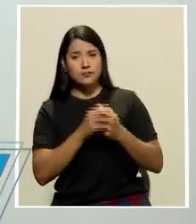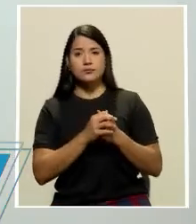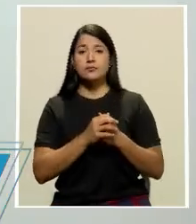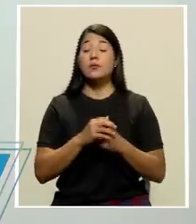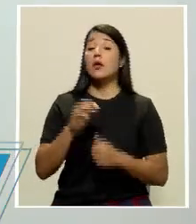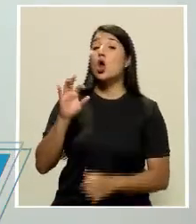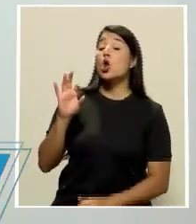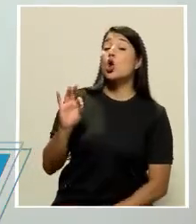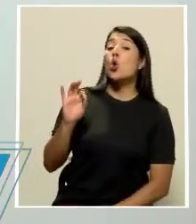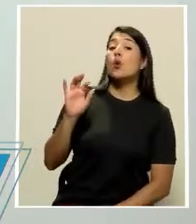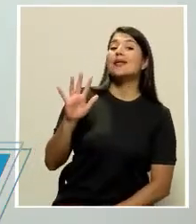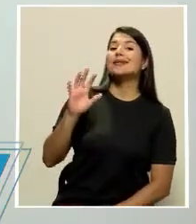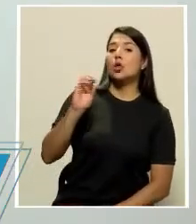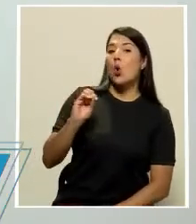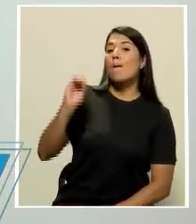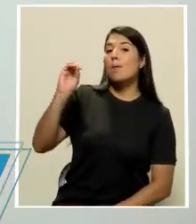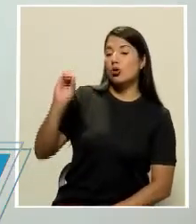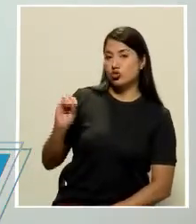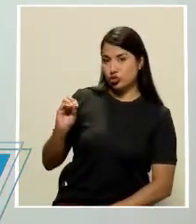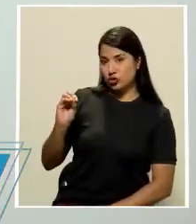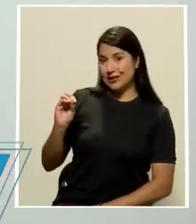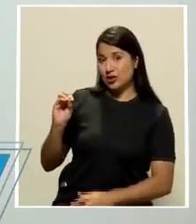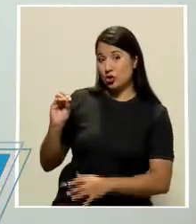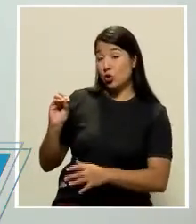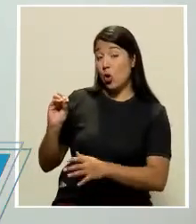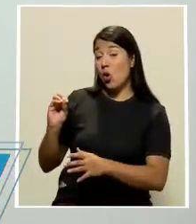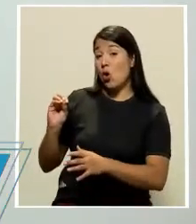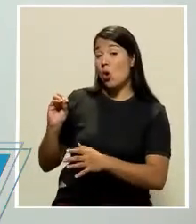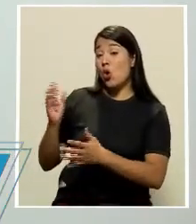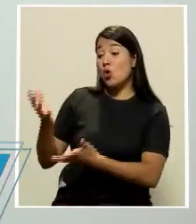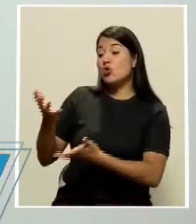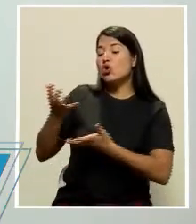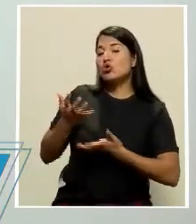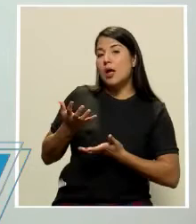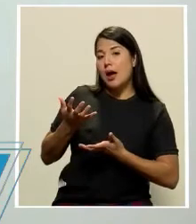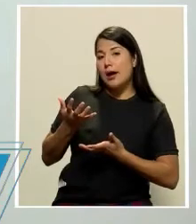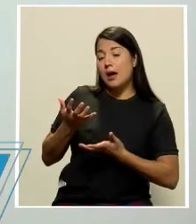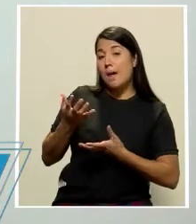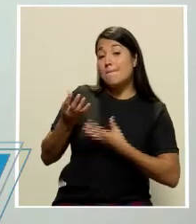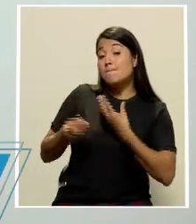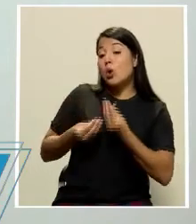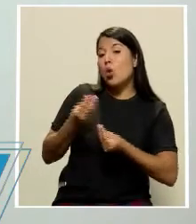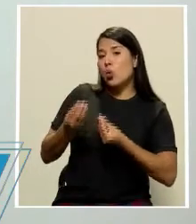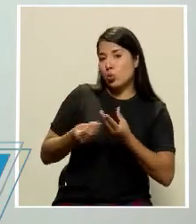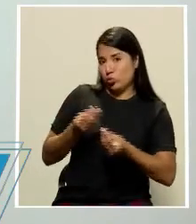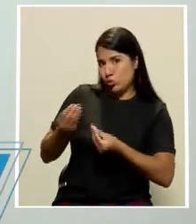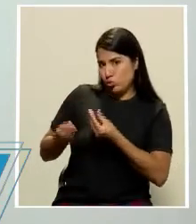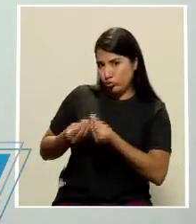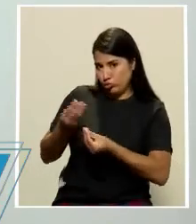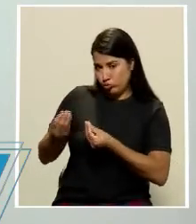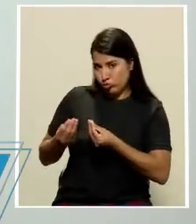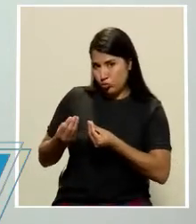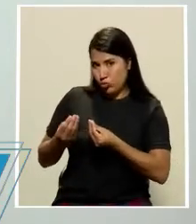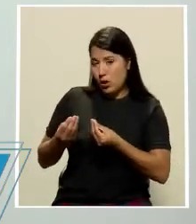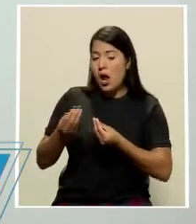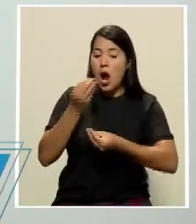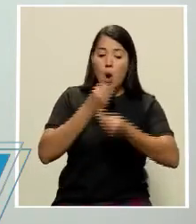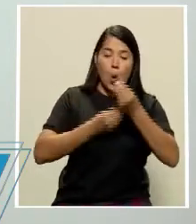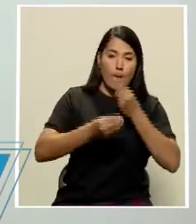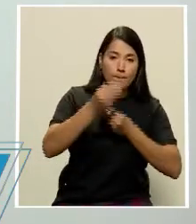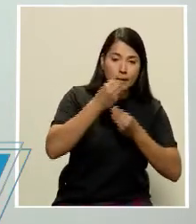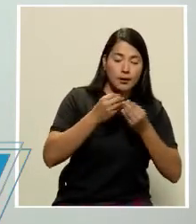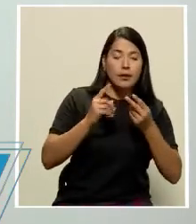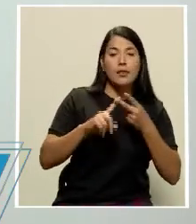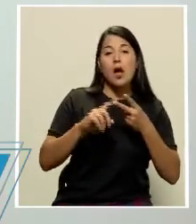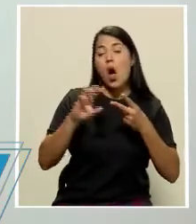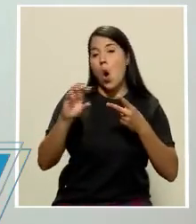El 95% de los ingresos del banco son a través de donaciones de productos físicos, tanto alimentos,